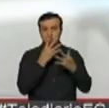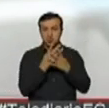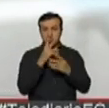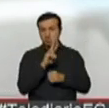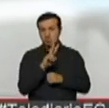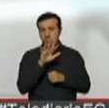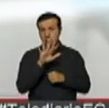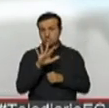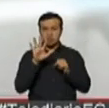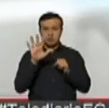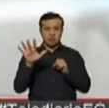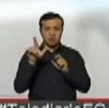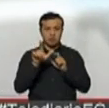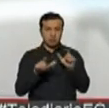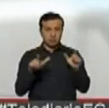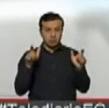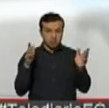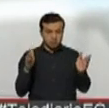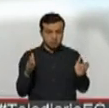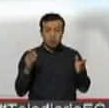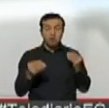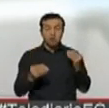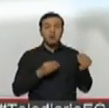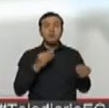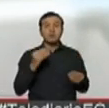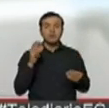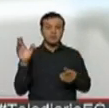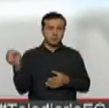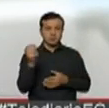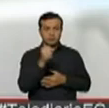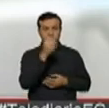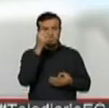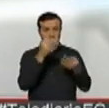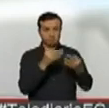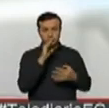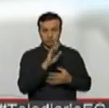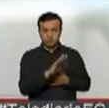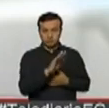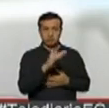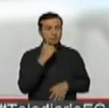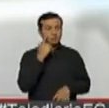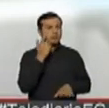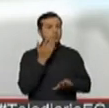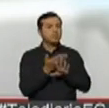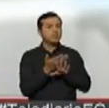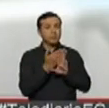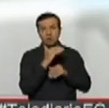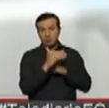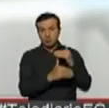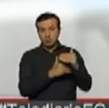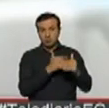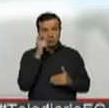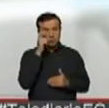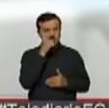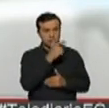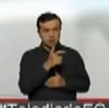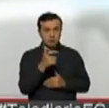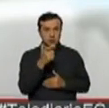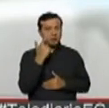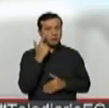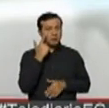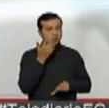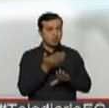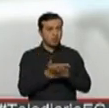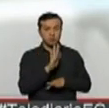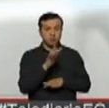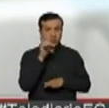año 255 personas que han sido puestas a disposición de la justicia. Y parte de esto es el proceso que la Fiscalía General del Estado, a través